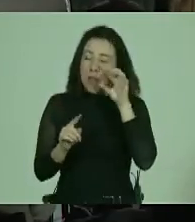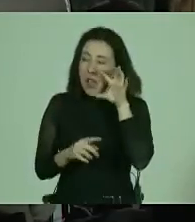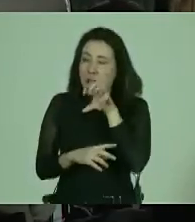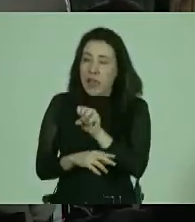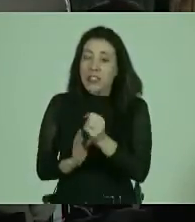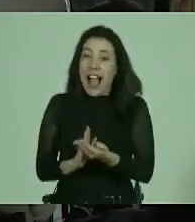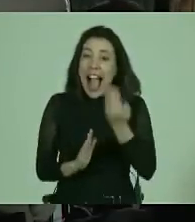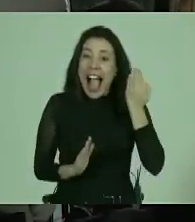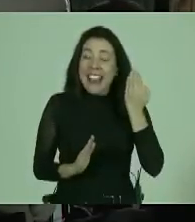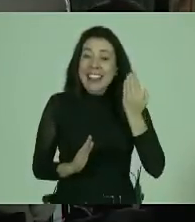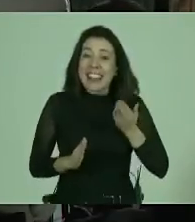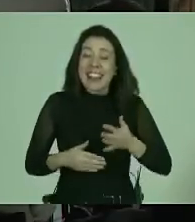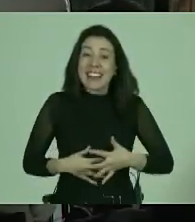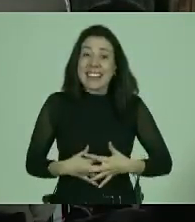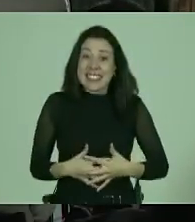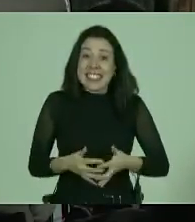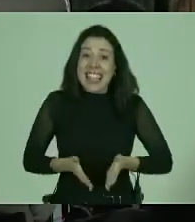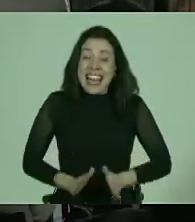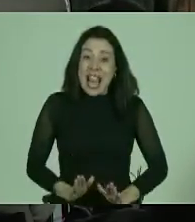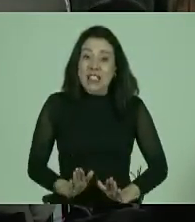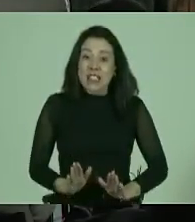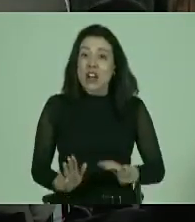que dijimos